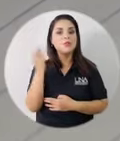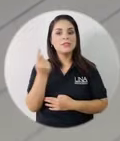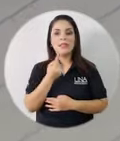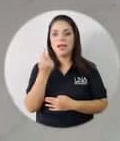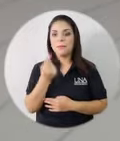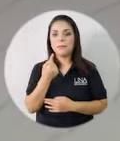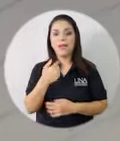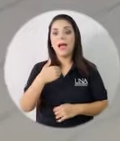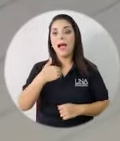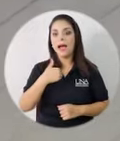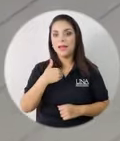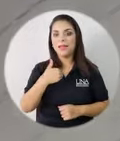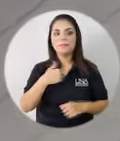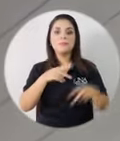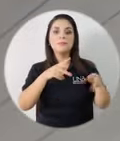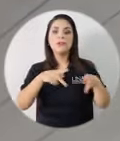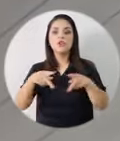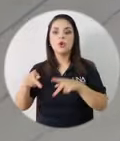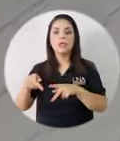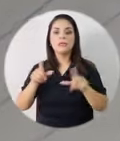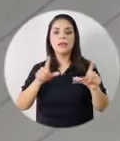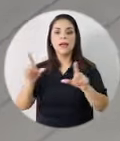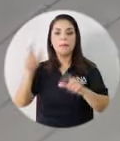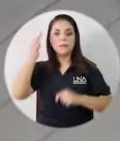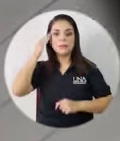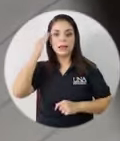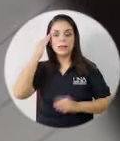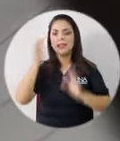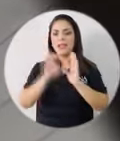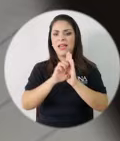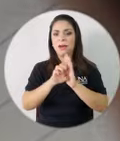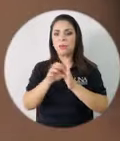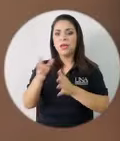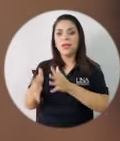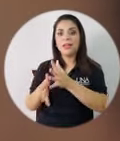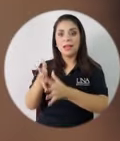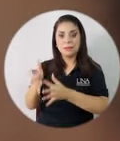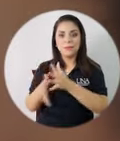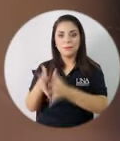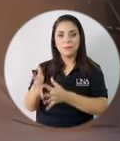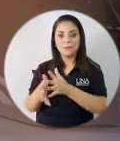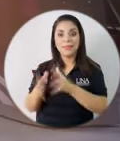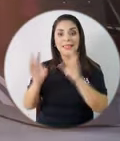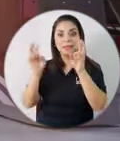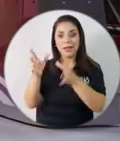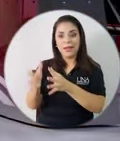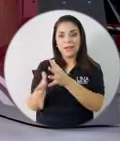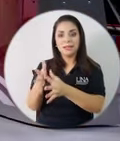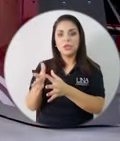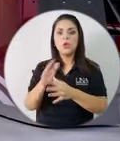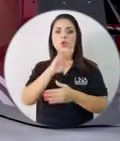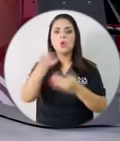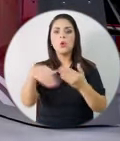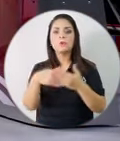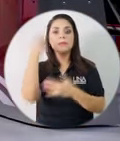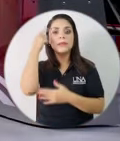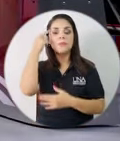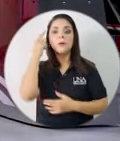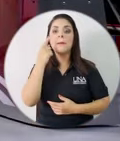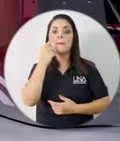tiene las personas capacitadas. Por ejemplo, en el tema de crianza, todos creemos que los papás y las